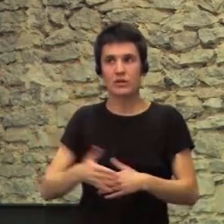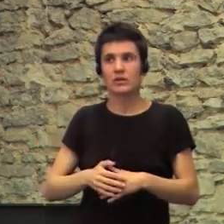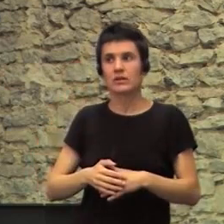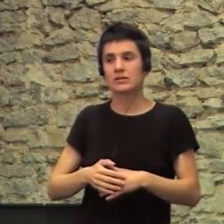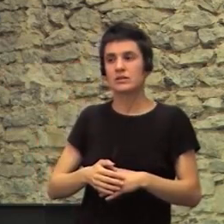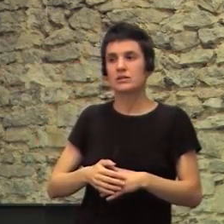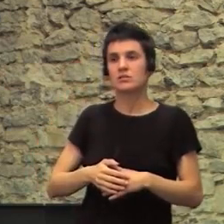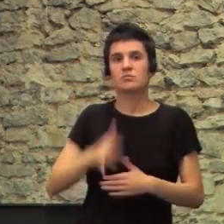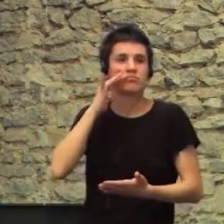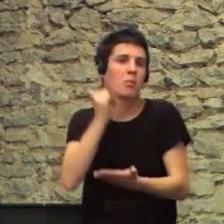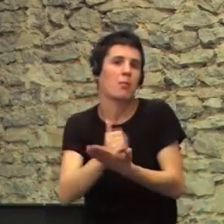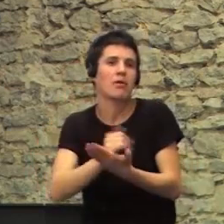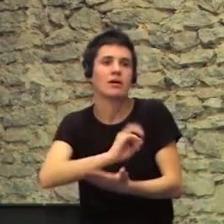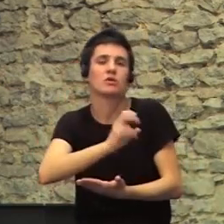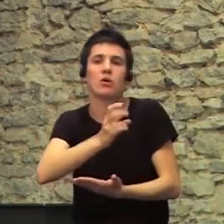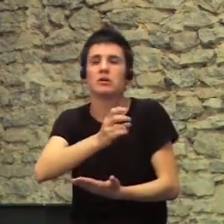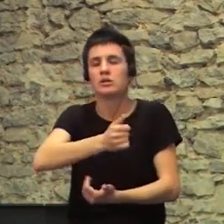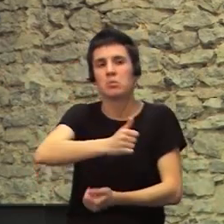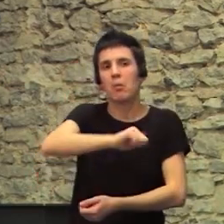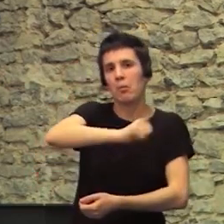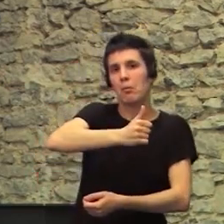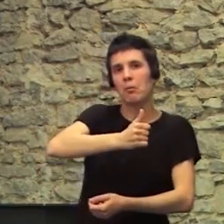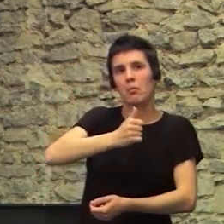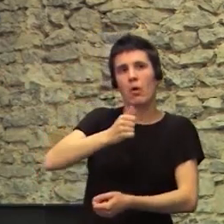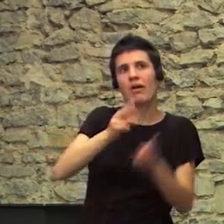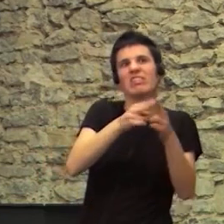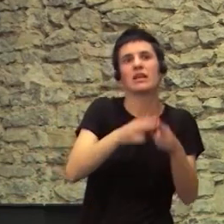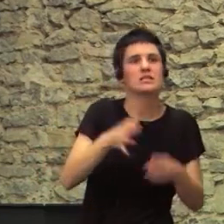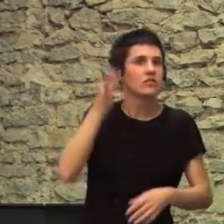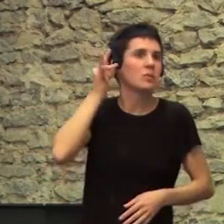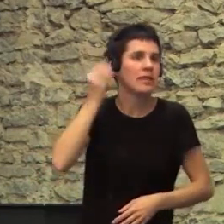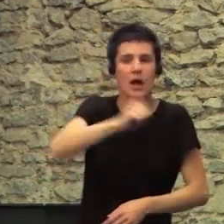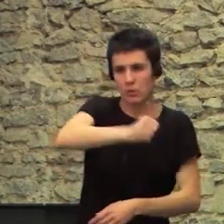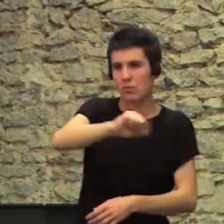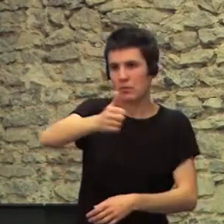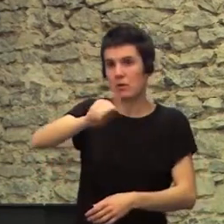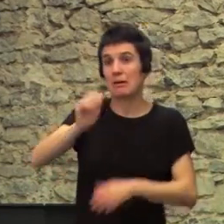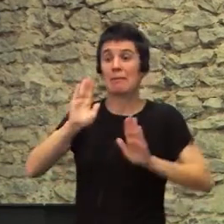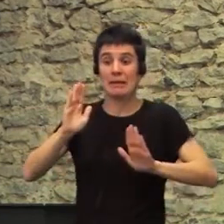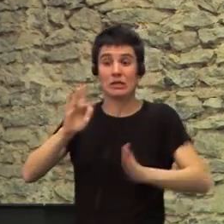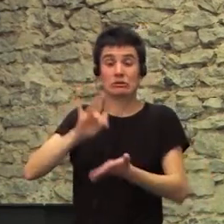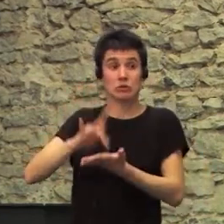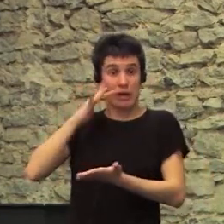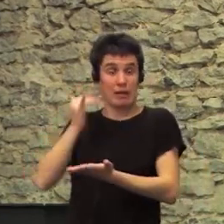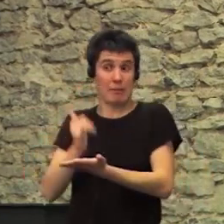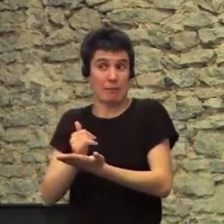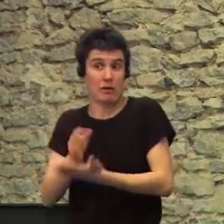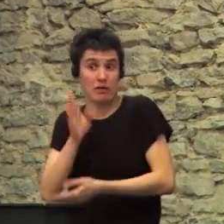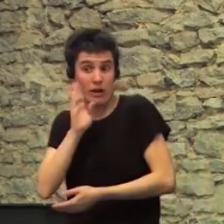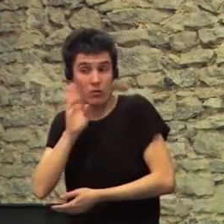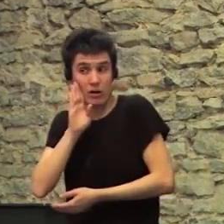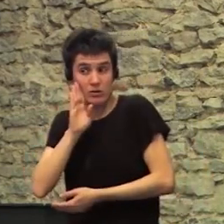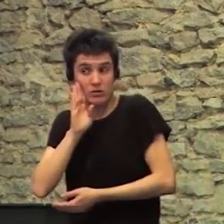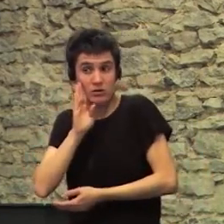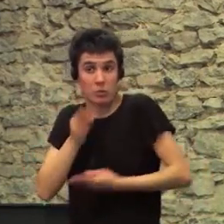en otro tipo de exámenes había pasado el test de feminidad, cuando se le hizo la cromatina sexual en Kobe,